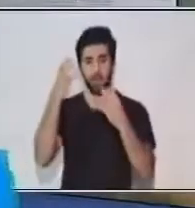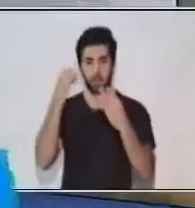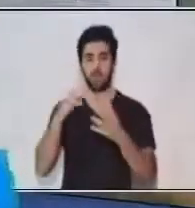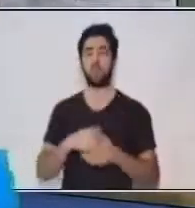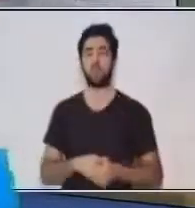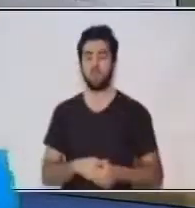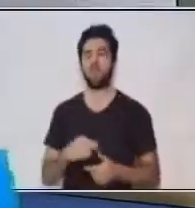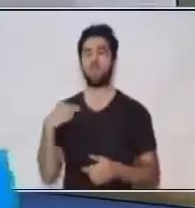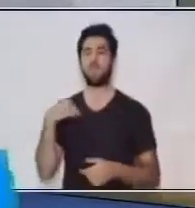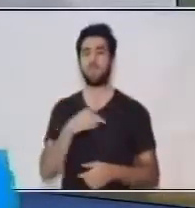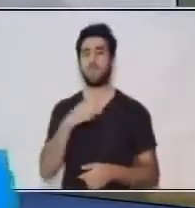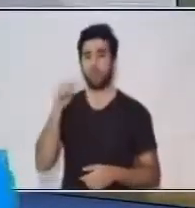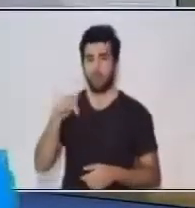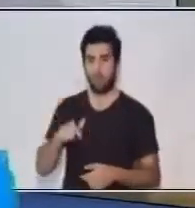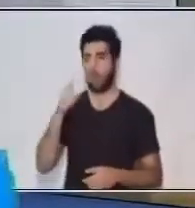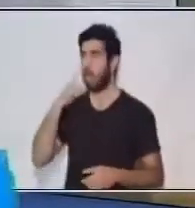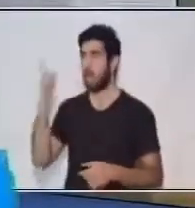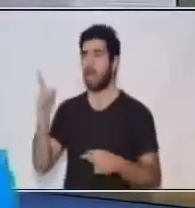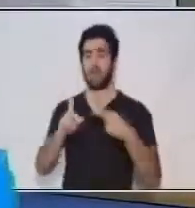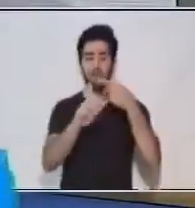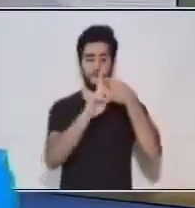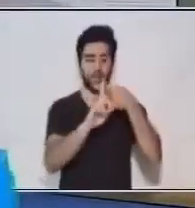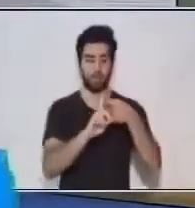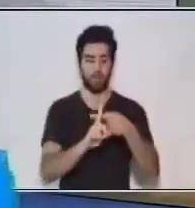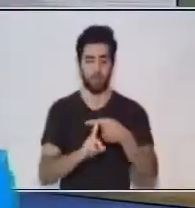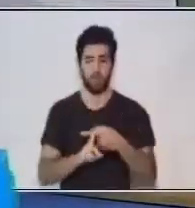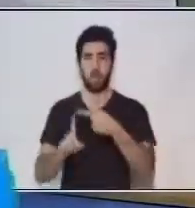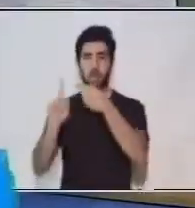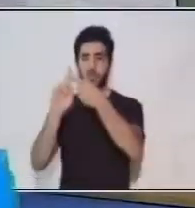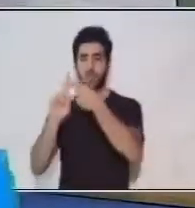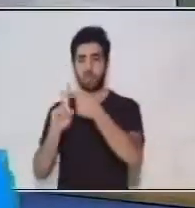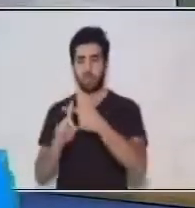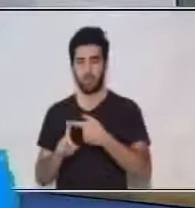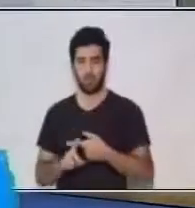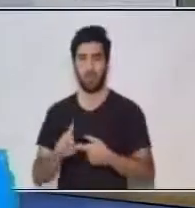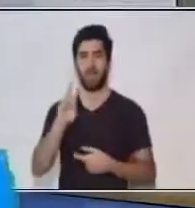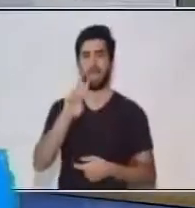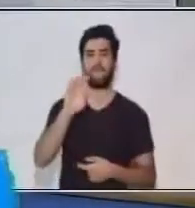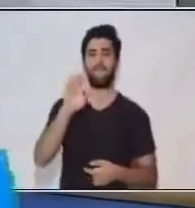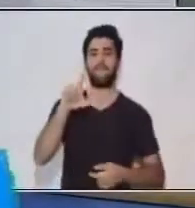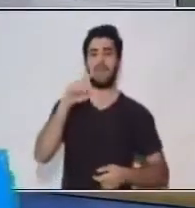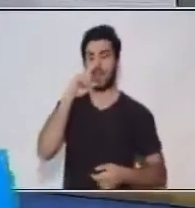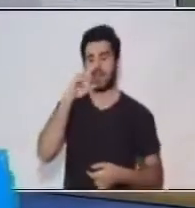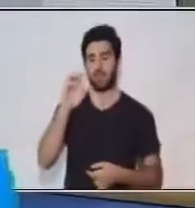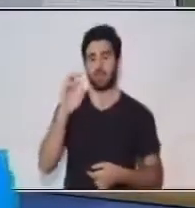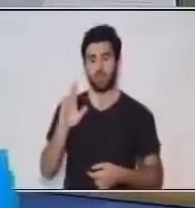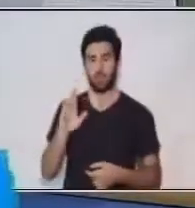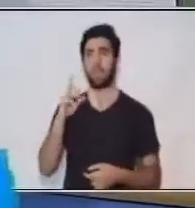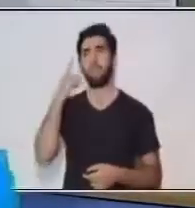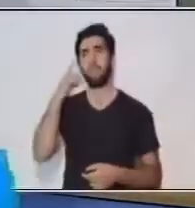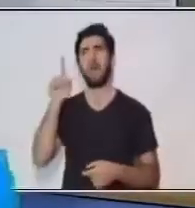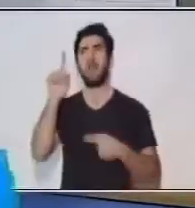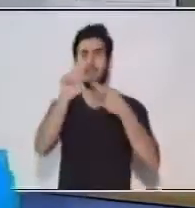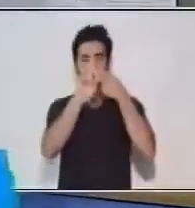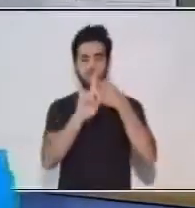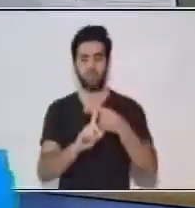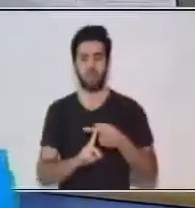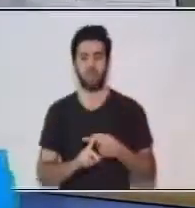vectores, nosotros lo que deseamos hacer es sumar cada una de estas. Para poder sumarlas tenemos que